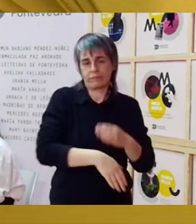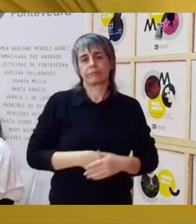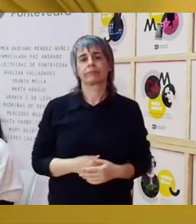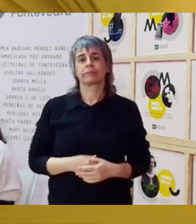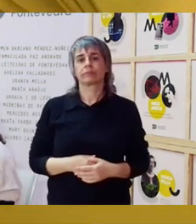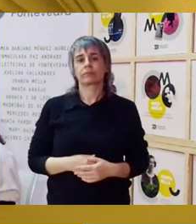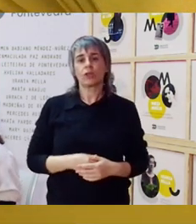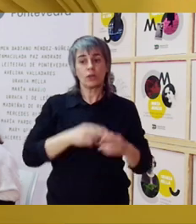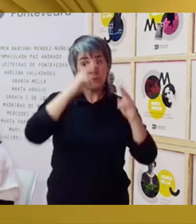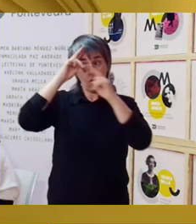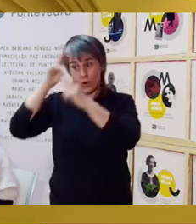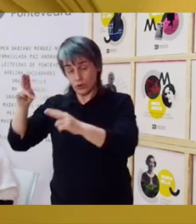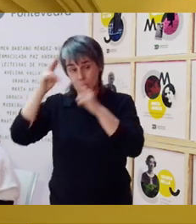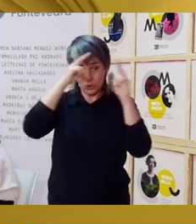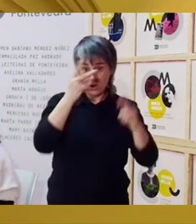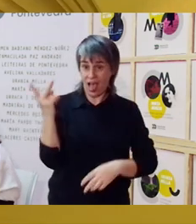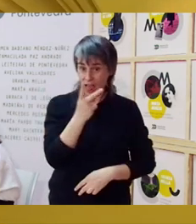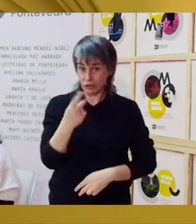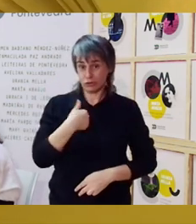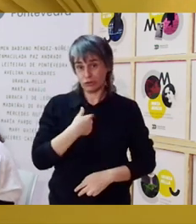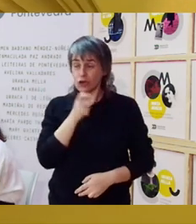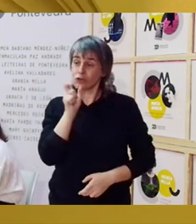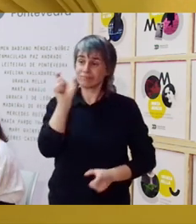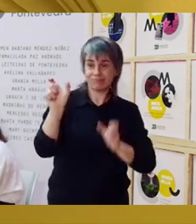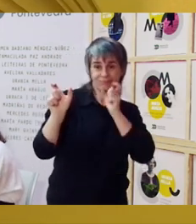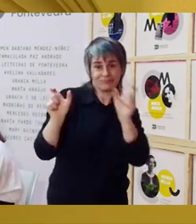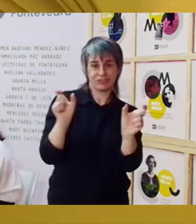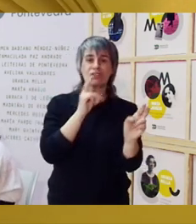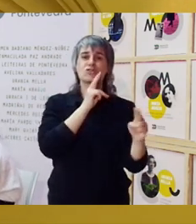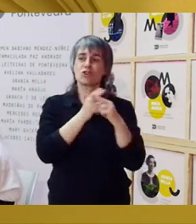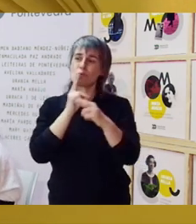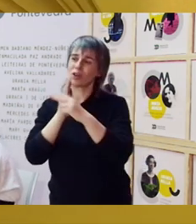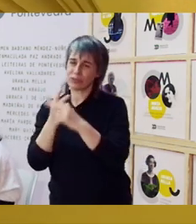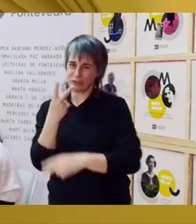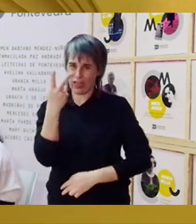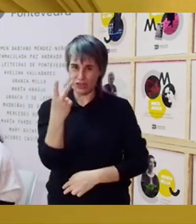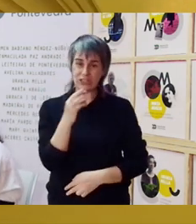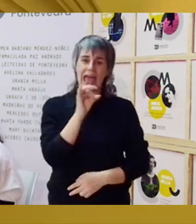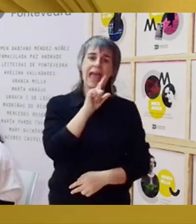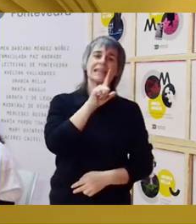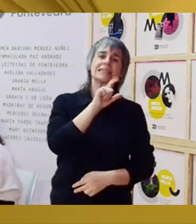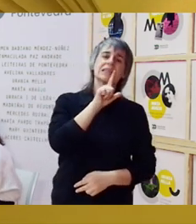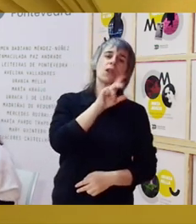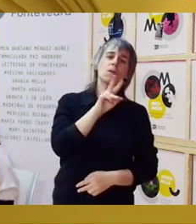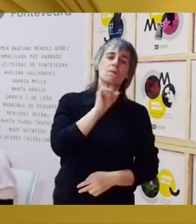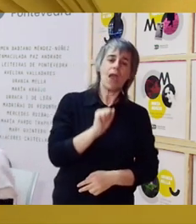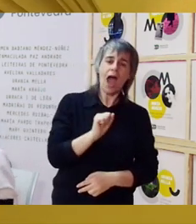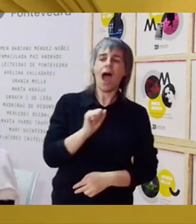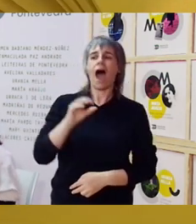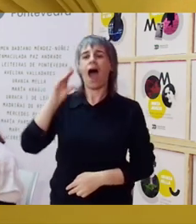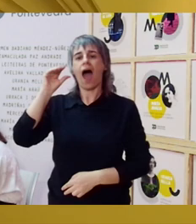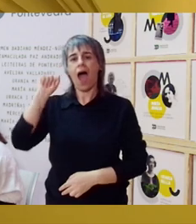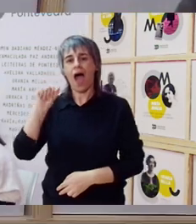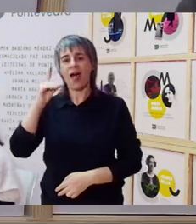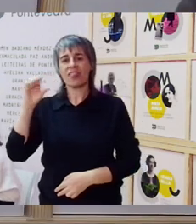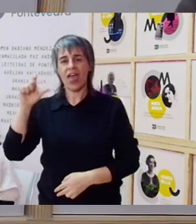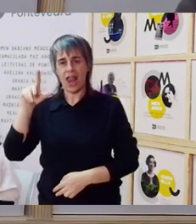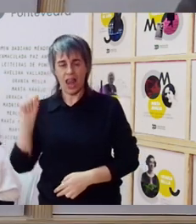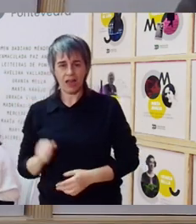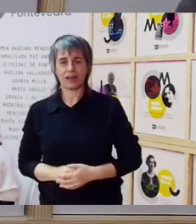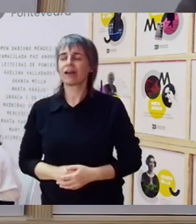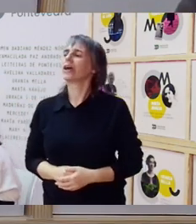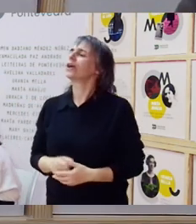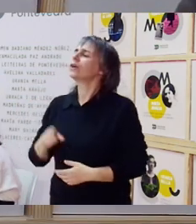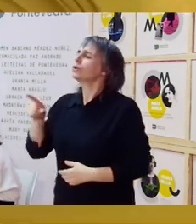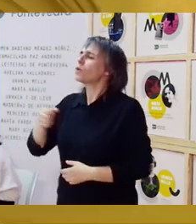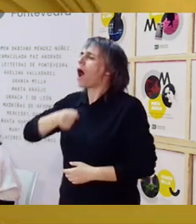honor a elas, eu chamome Silvia Adela. Ben bonito, o nome que che puxo. A min gustanme. E cales son vostros primeiros recordos da boa